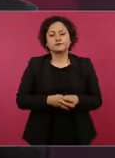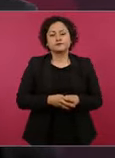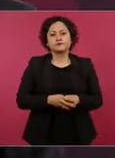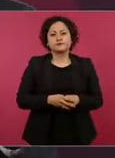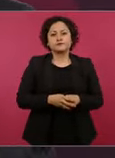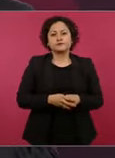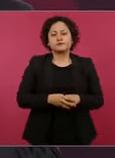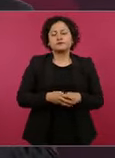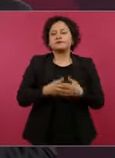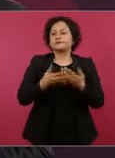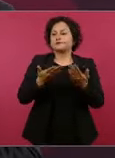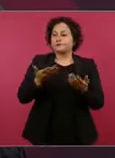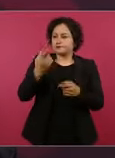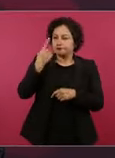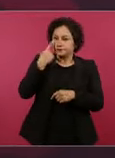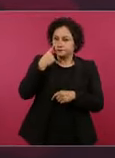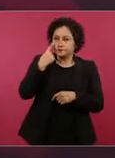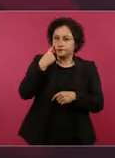tenemos la información,